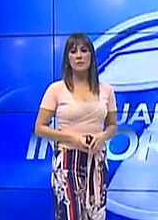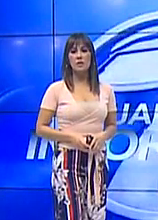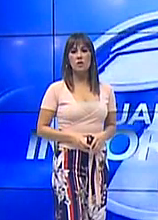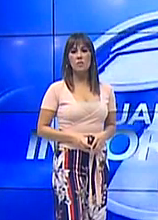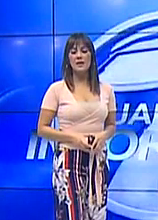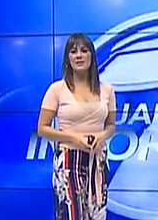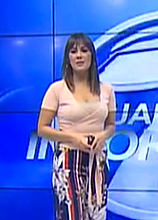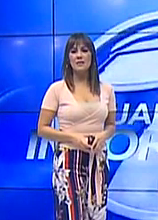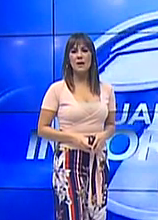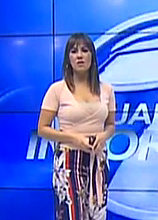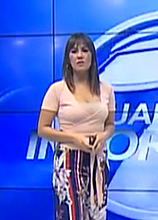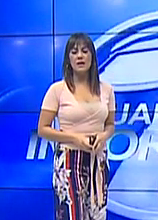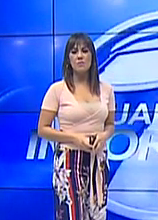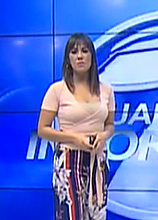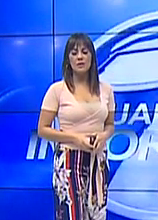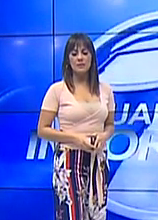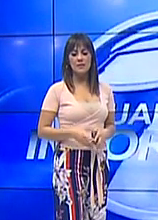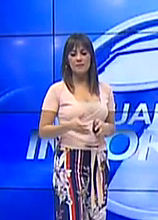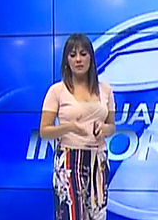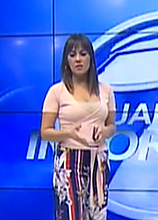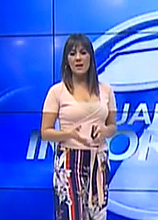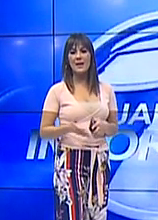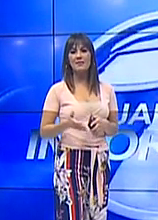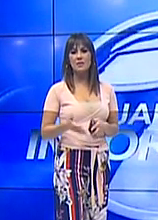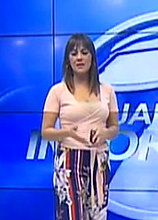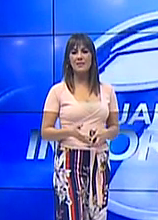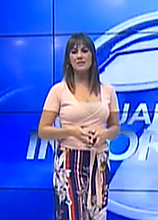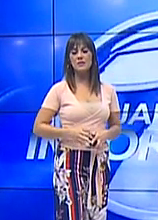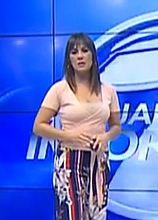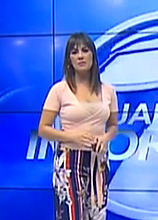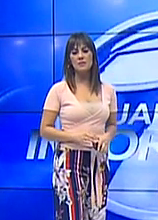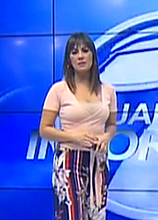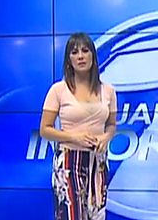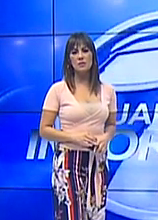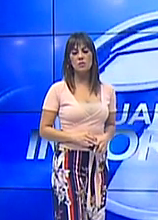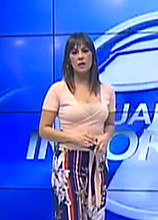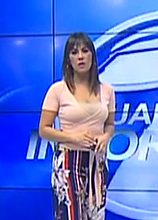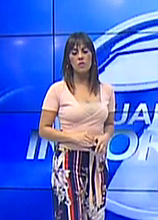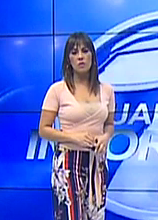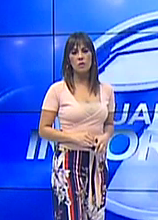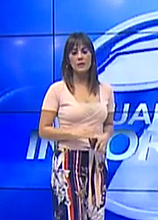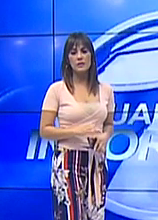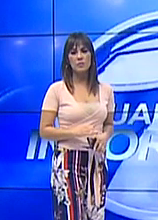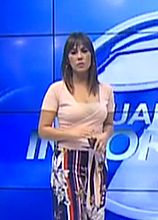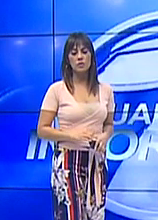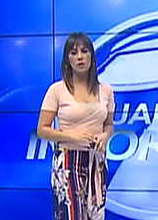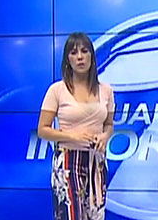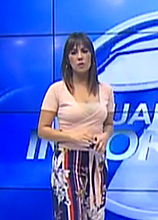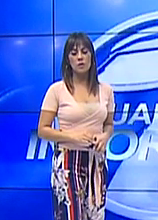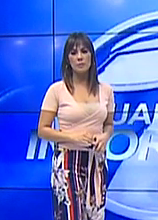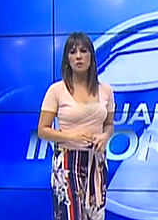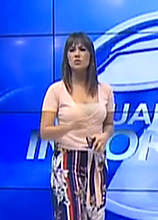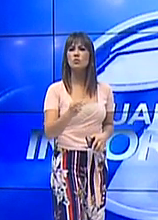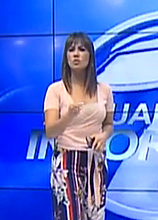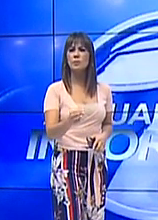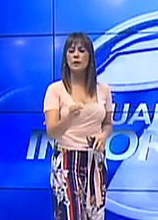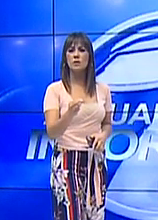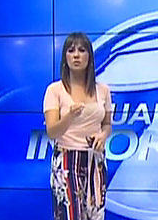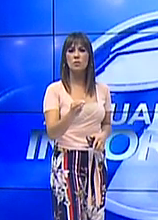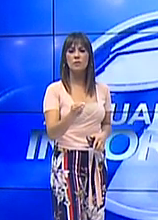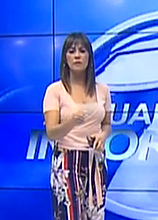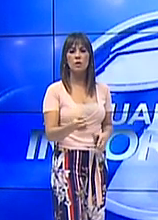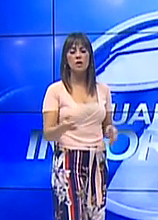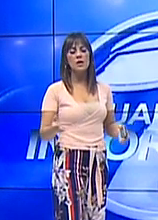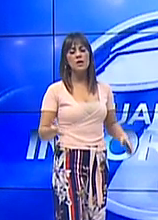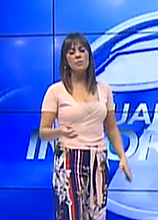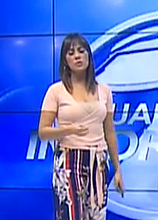Conocido también como el escenario de la muerte debido a la cantidad de incidentes de tránsito que han ocurrido en este punto de Cuatro Caminos, mucha